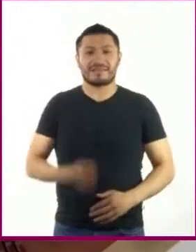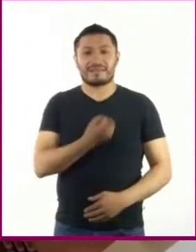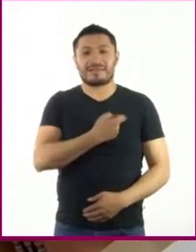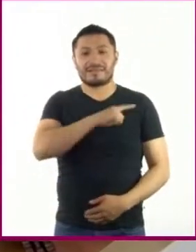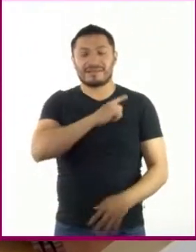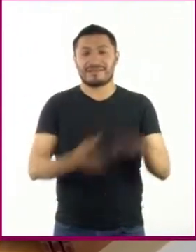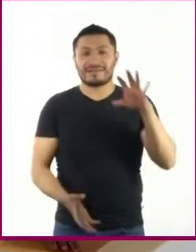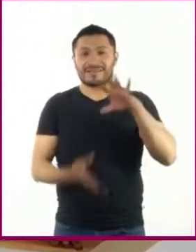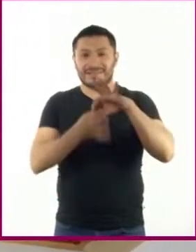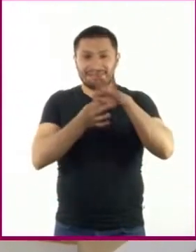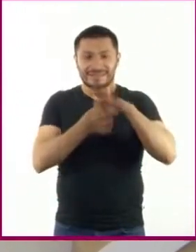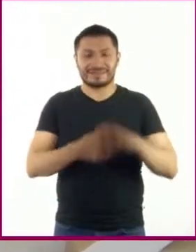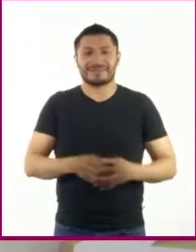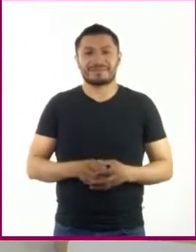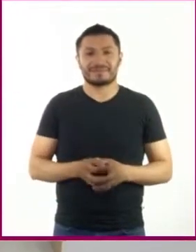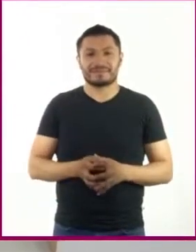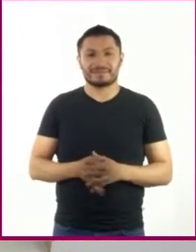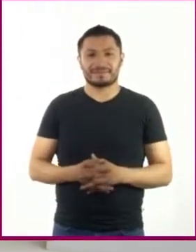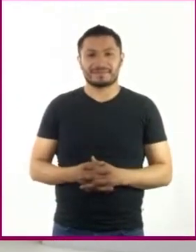sano.